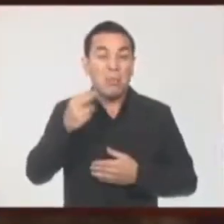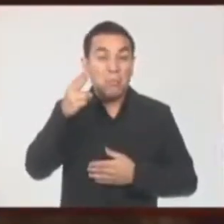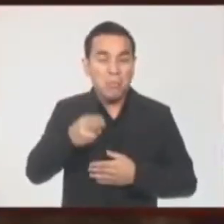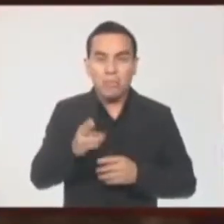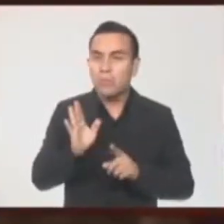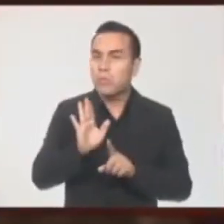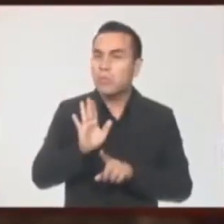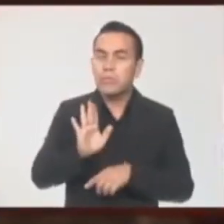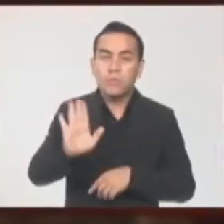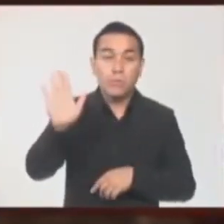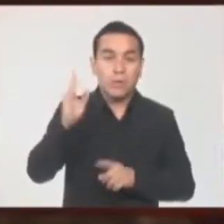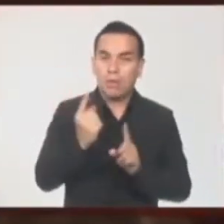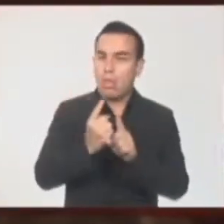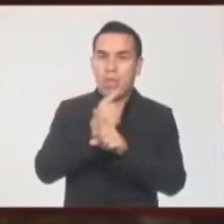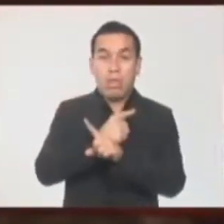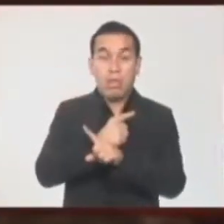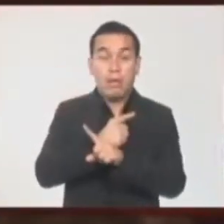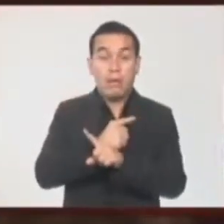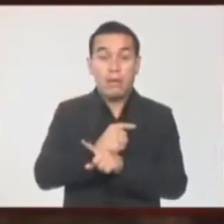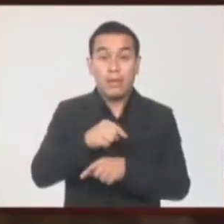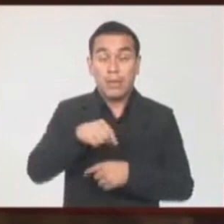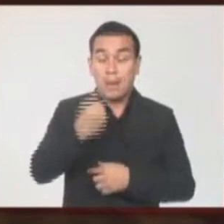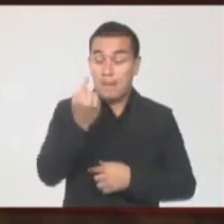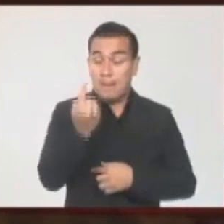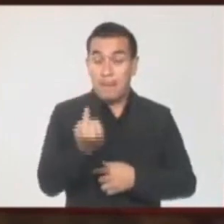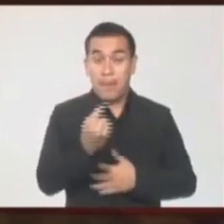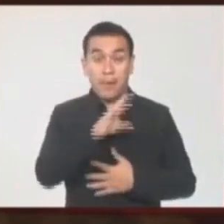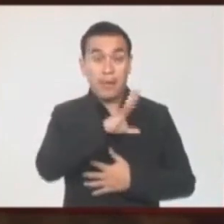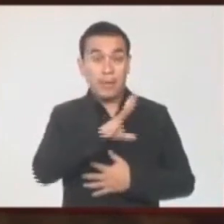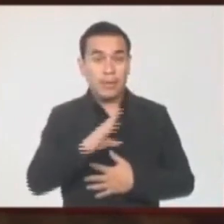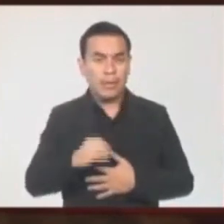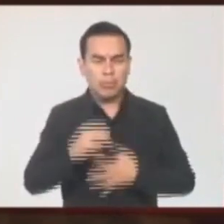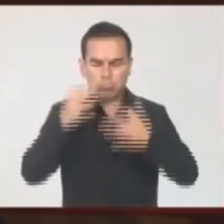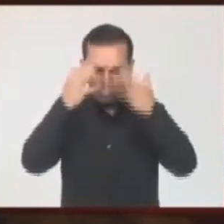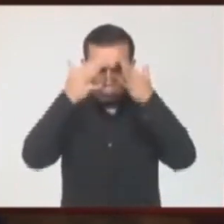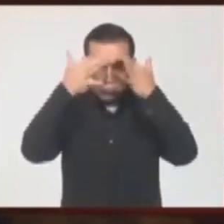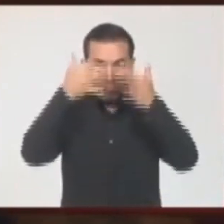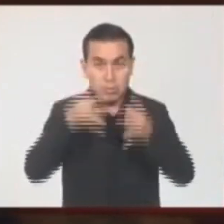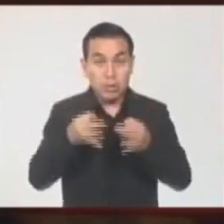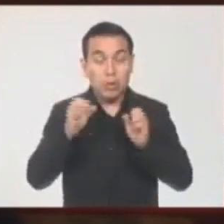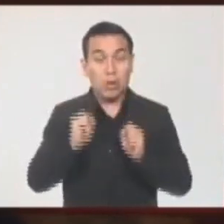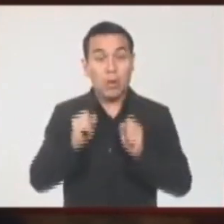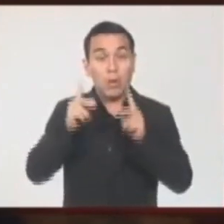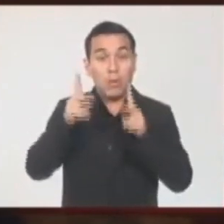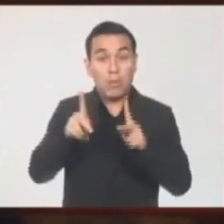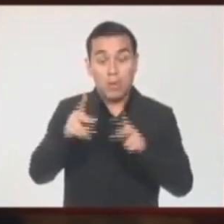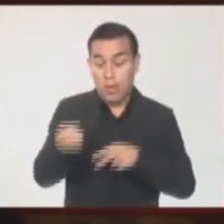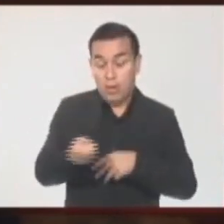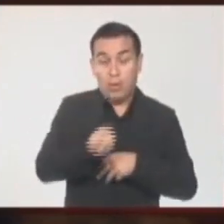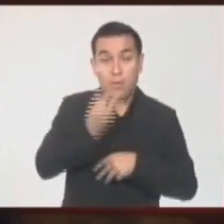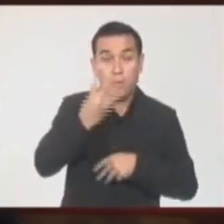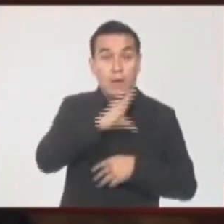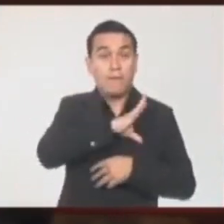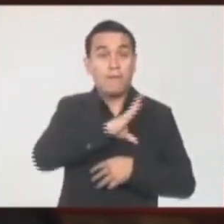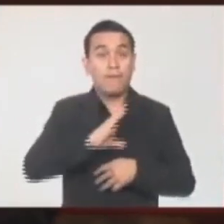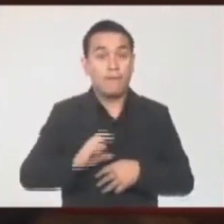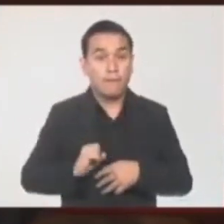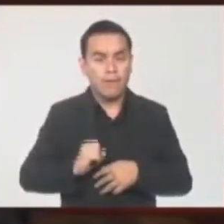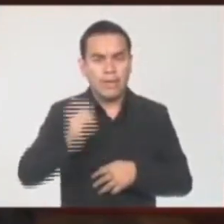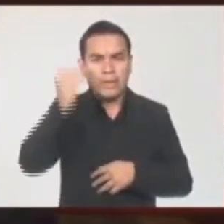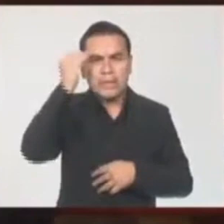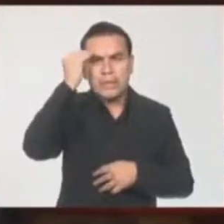llegó. Pero los salvadoreños decidieron darle otra oportunidad a El Salvador, a pesar de